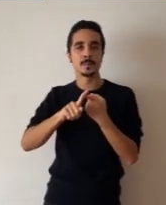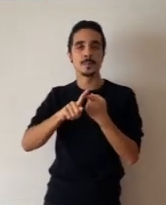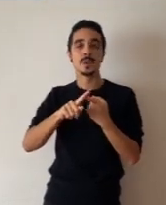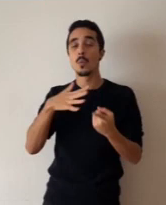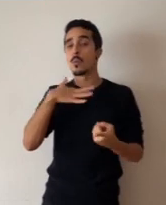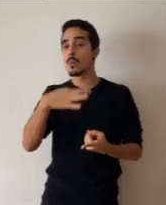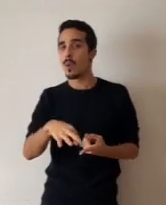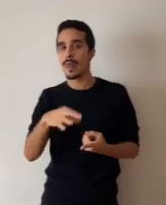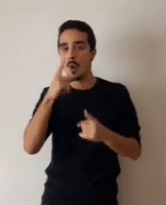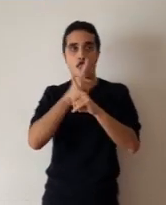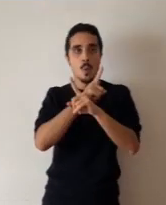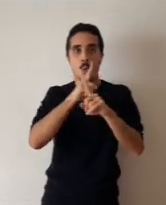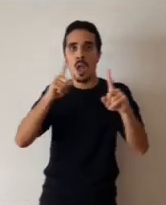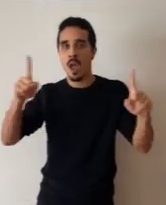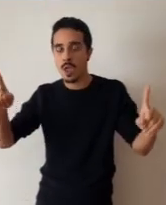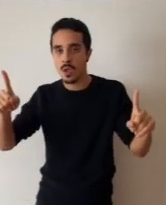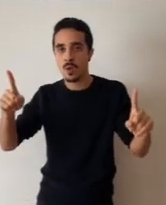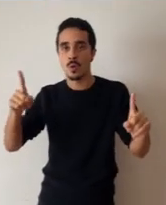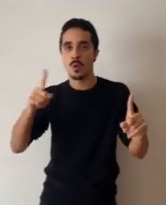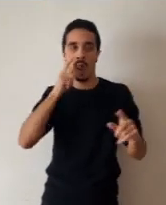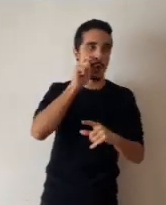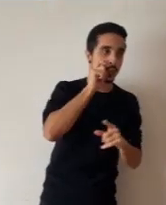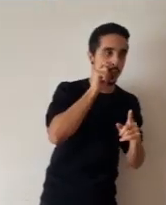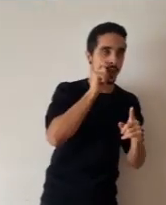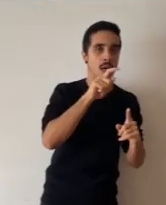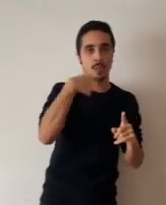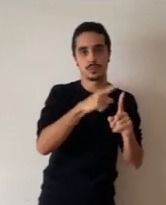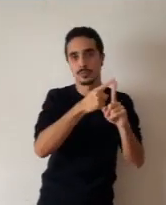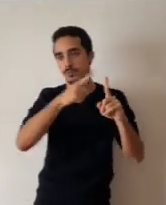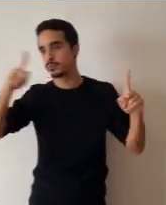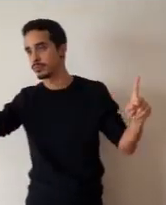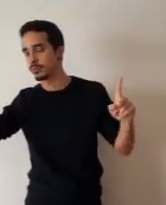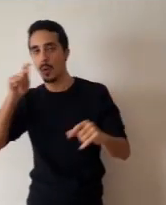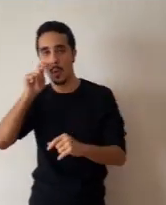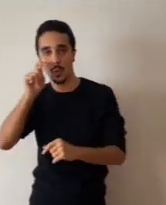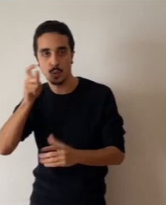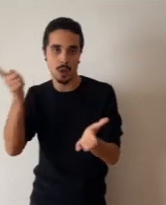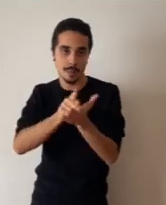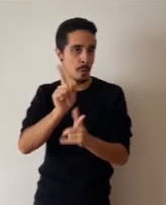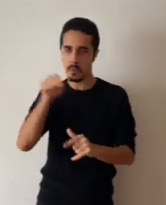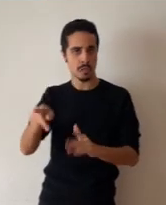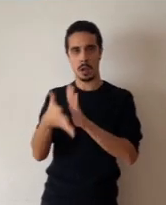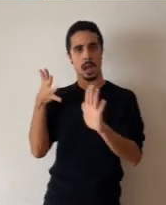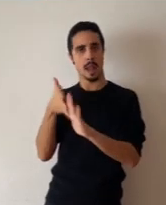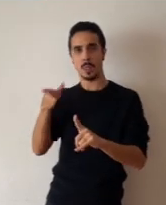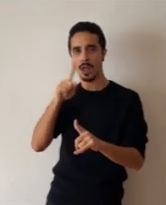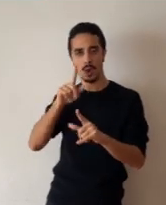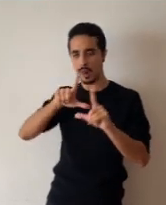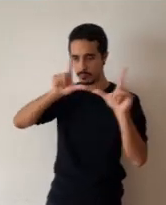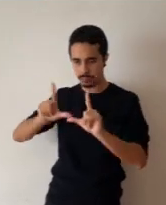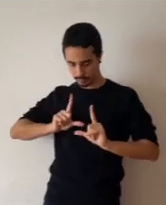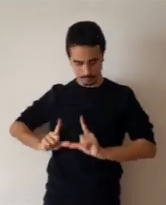y que puede llevar, pues a lo mejor un año entre unas consultas y otras, pues se hacen ahí de una forma muy rápida, de manera que